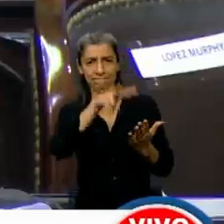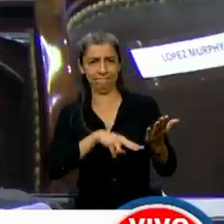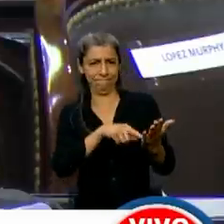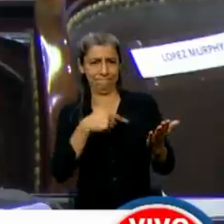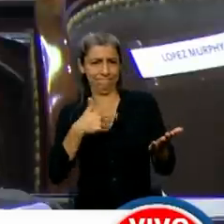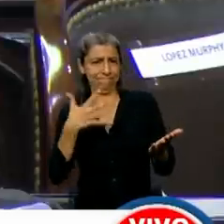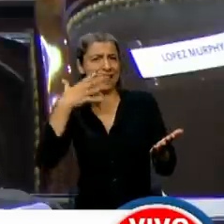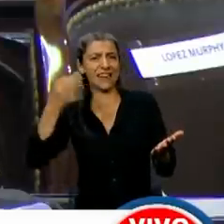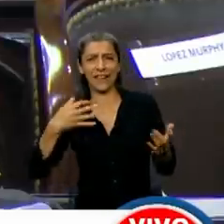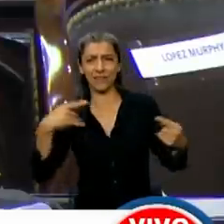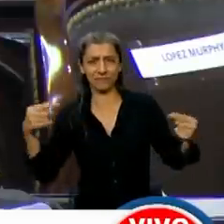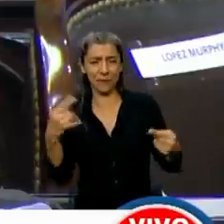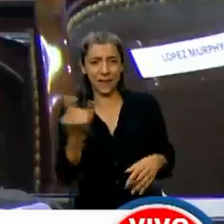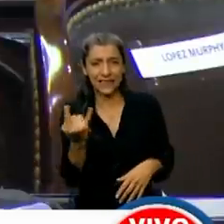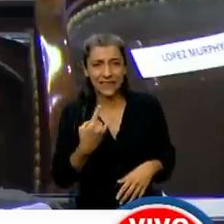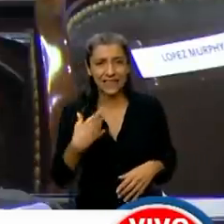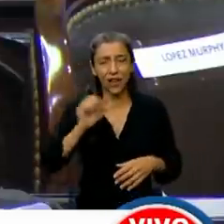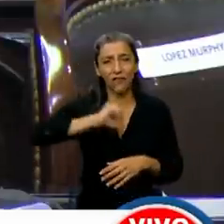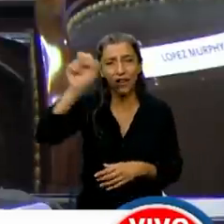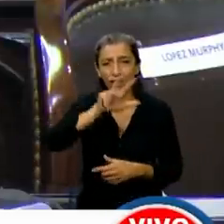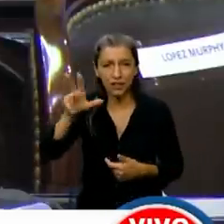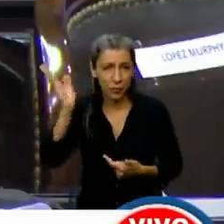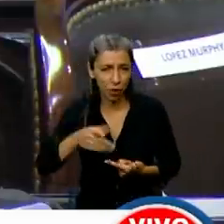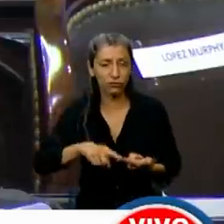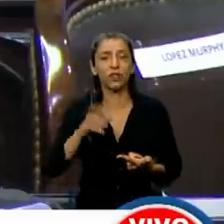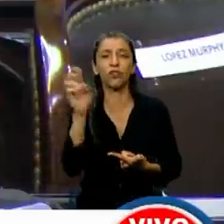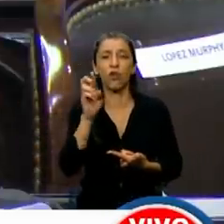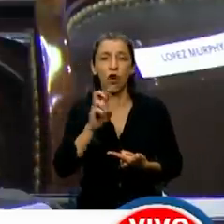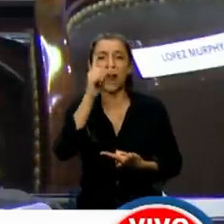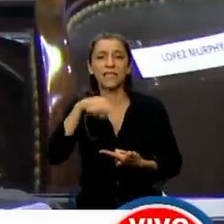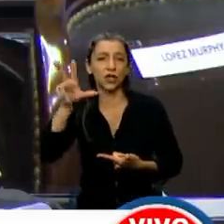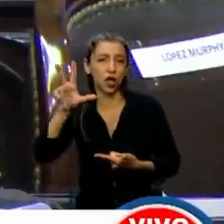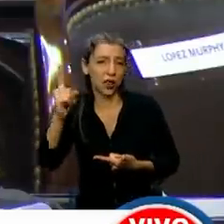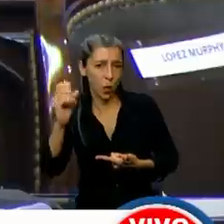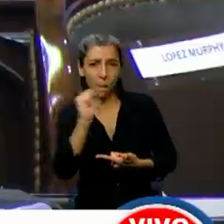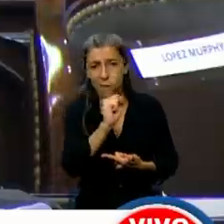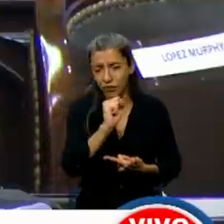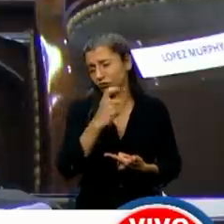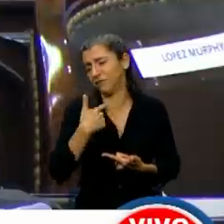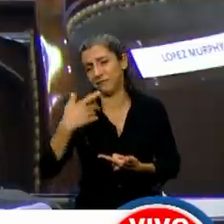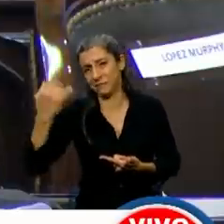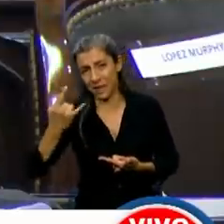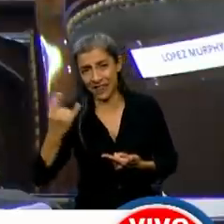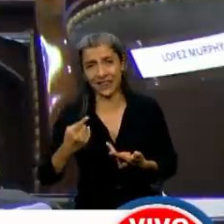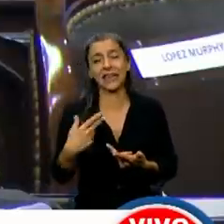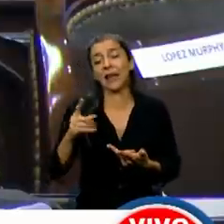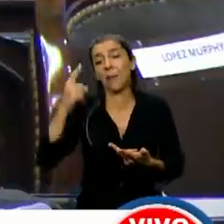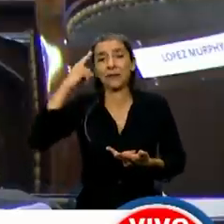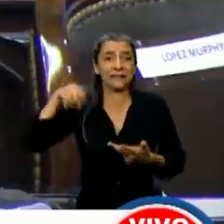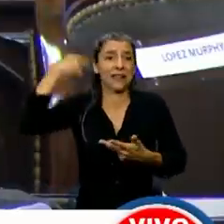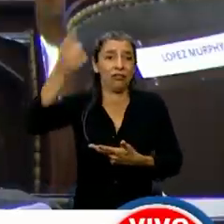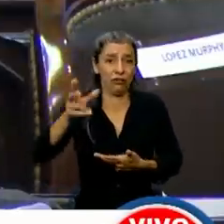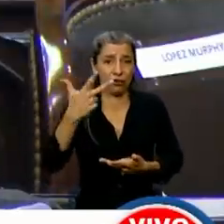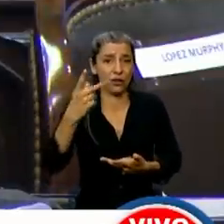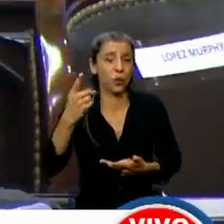mentira una inflación de 33 por ciento un dólar de 131 pesos al 31 de diciembre del año próximo un